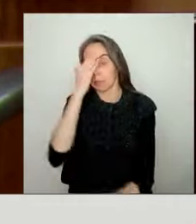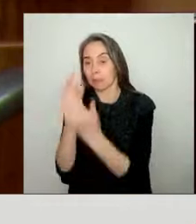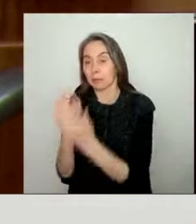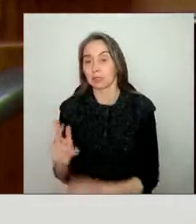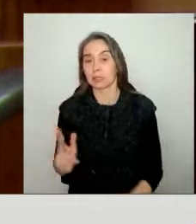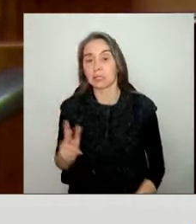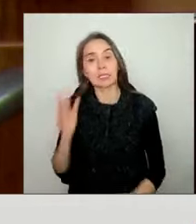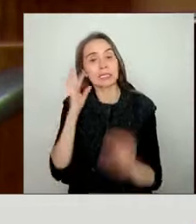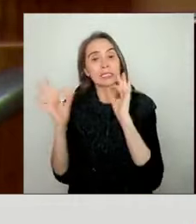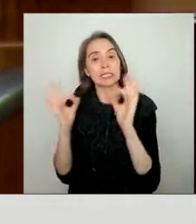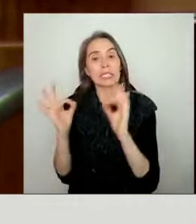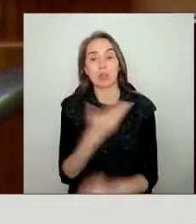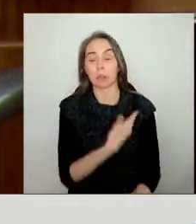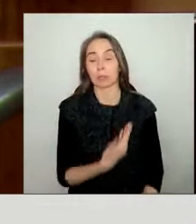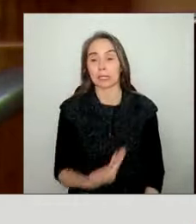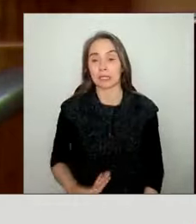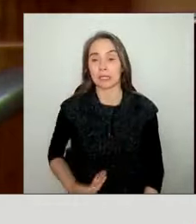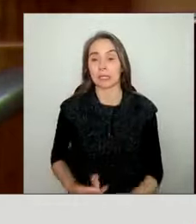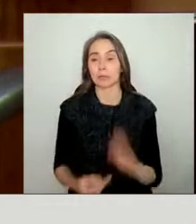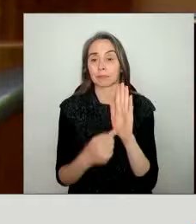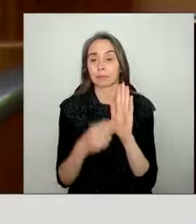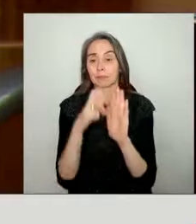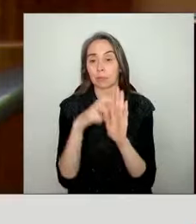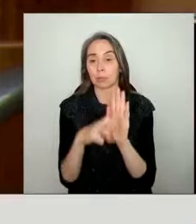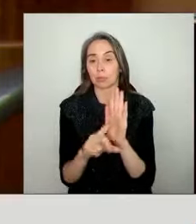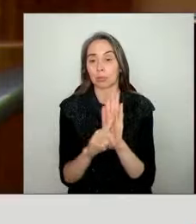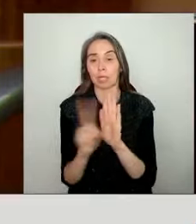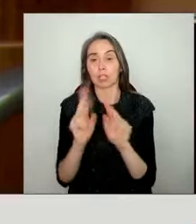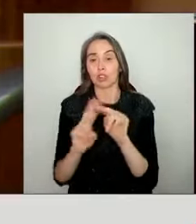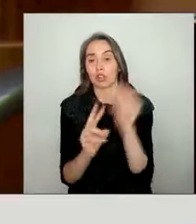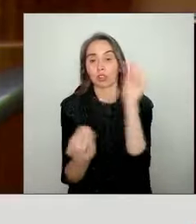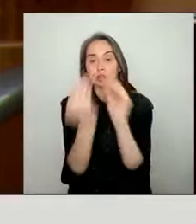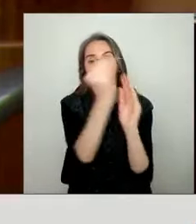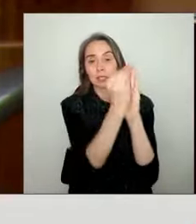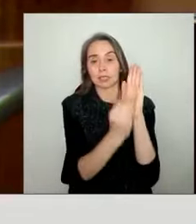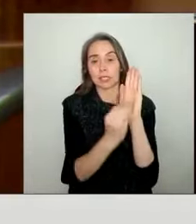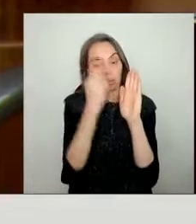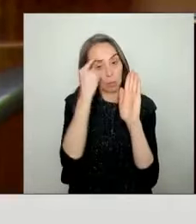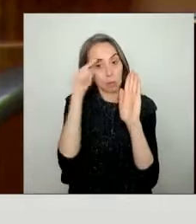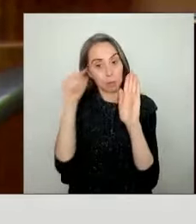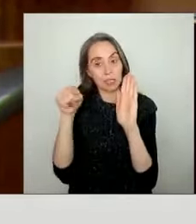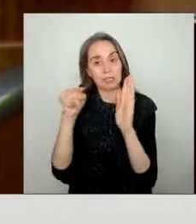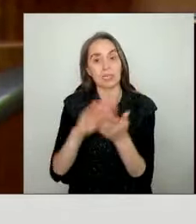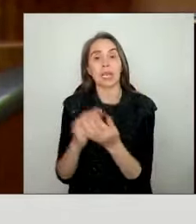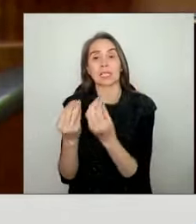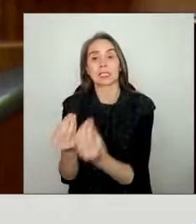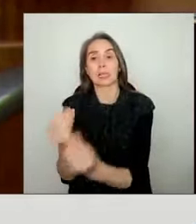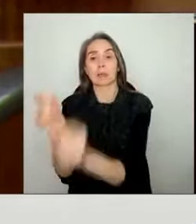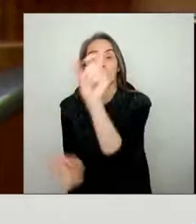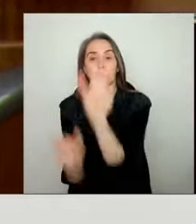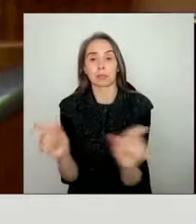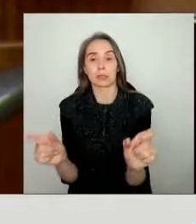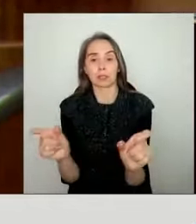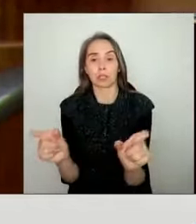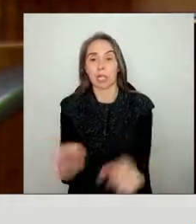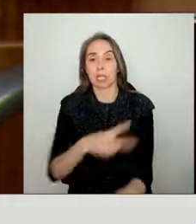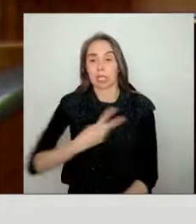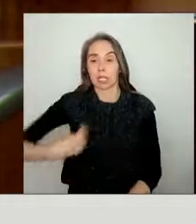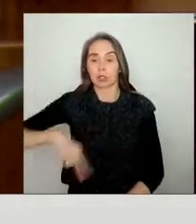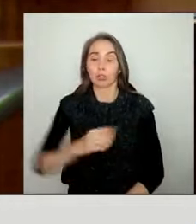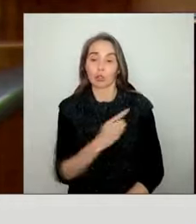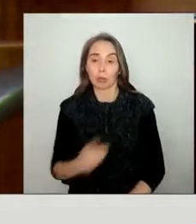presidenta este proyecto no está hecho pensando en el bienestar de las personas a las que representamos sino que